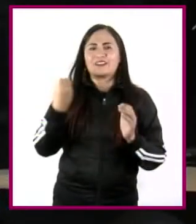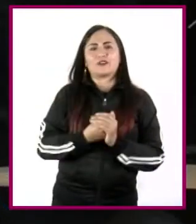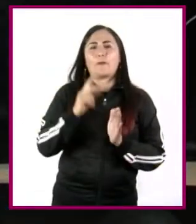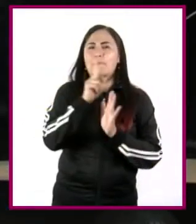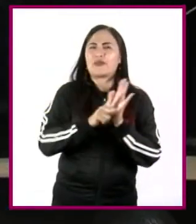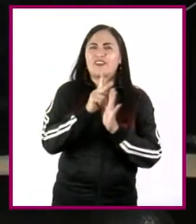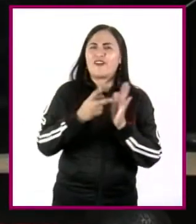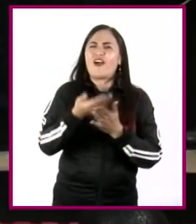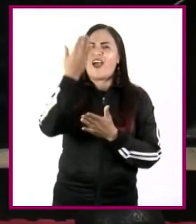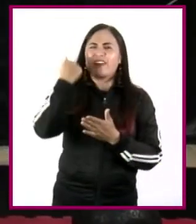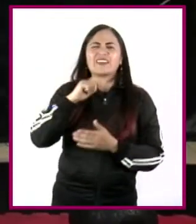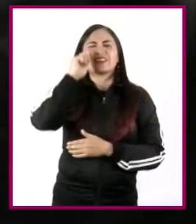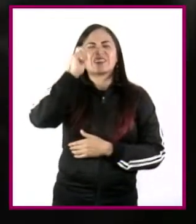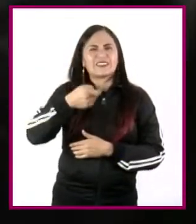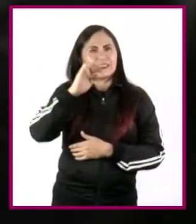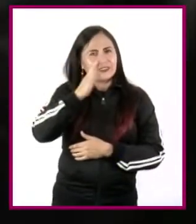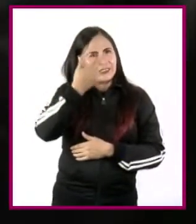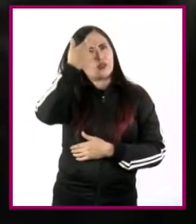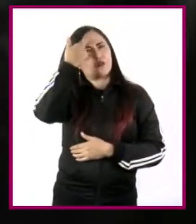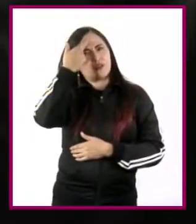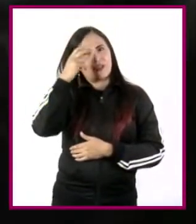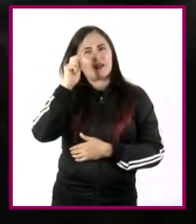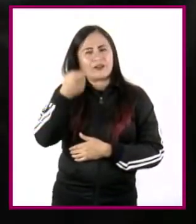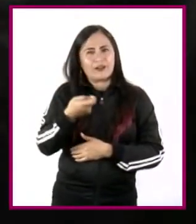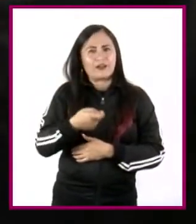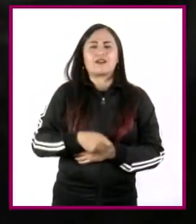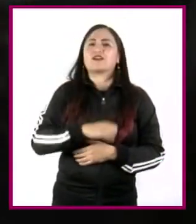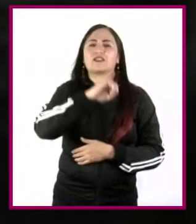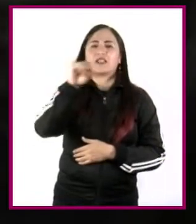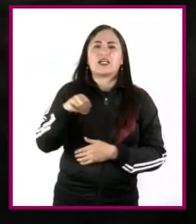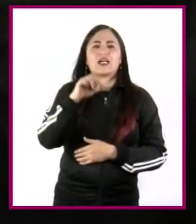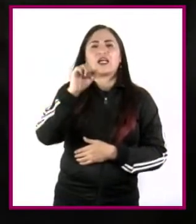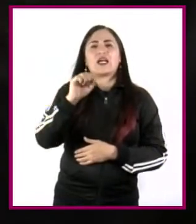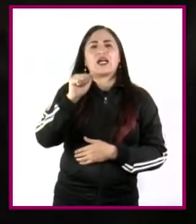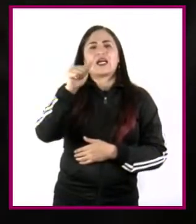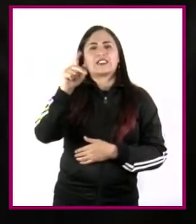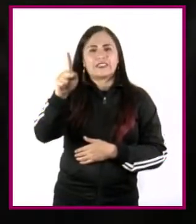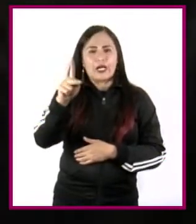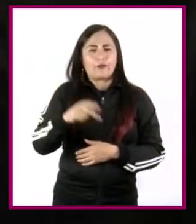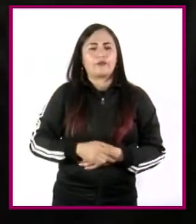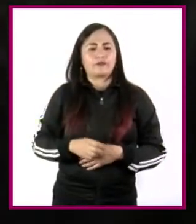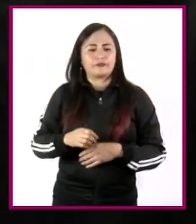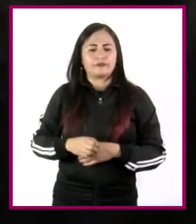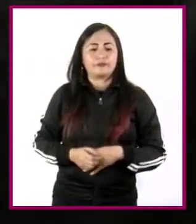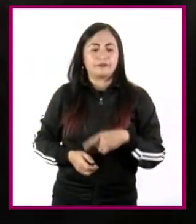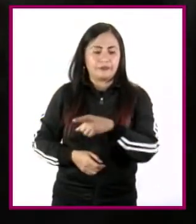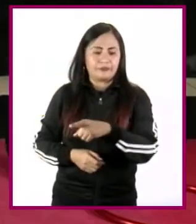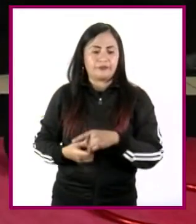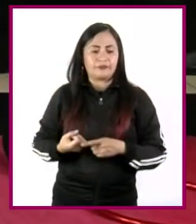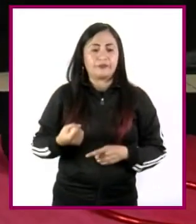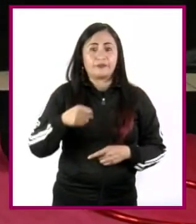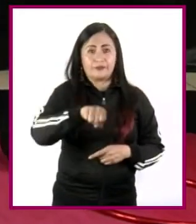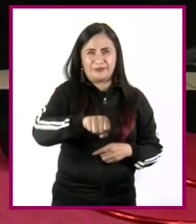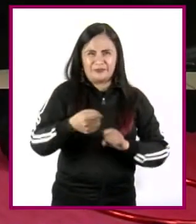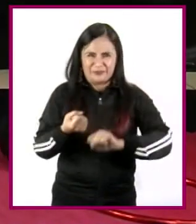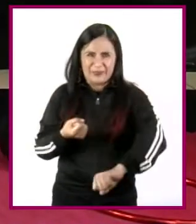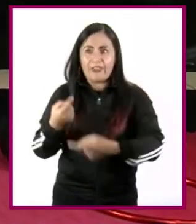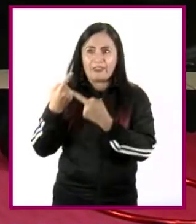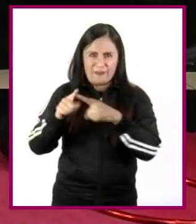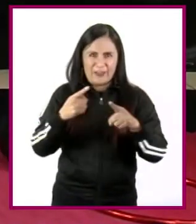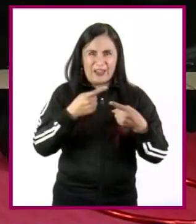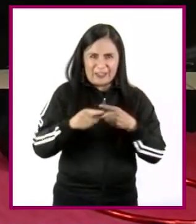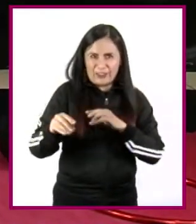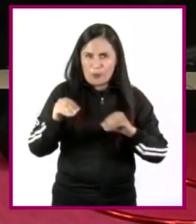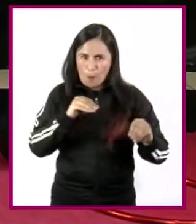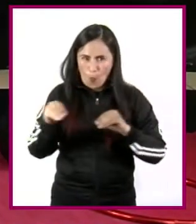cápsulas anteriores. Recordaremos que vimos lo que era el jab, lo que vimos el cross y vimos la variación entre jab, jab y cross.